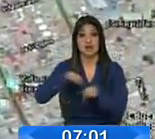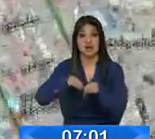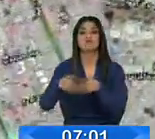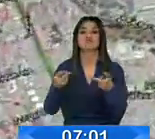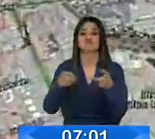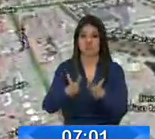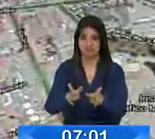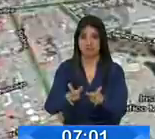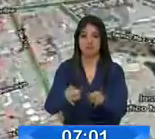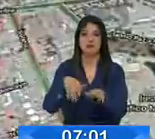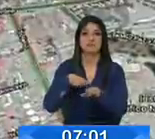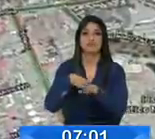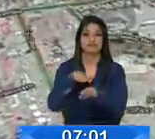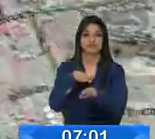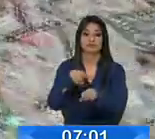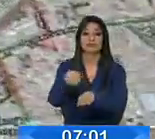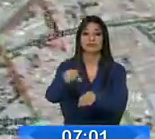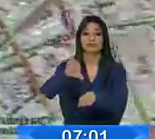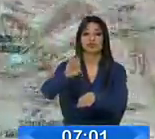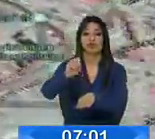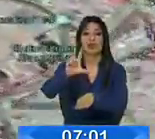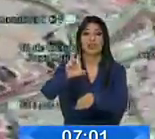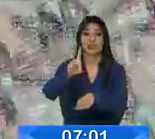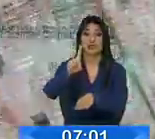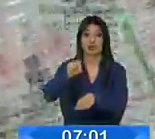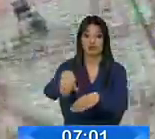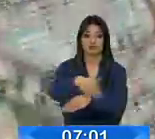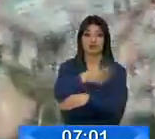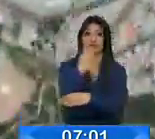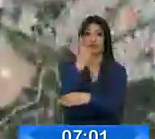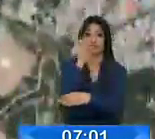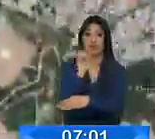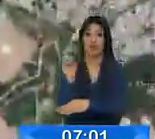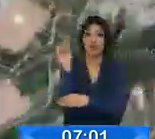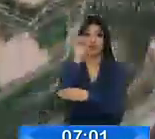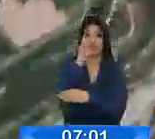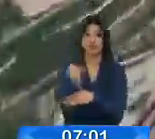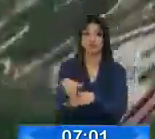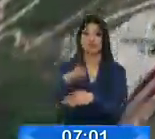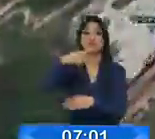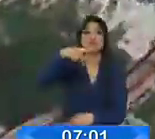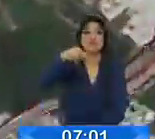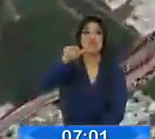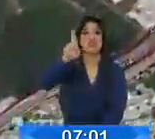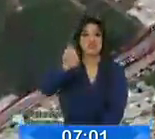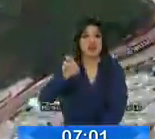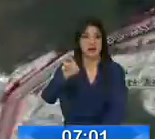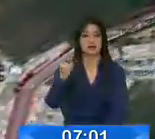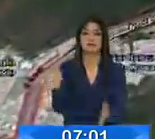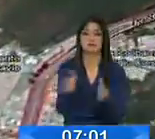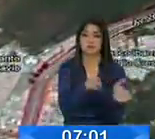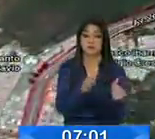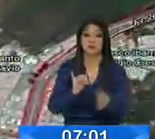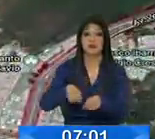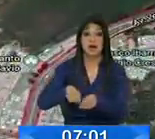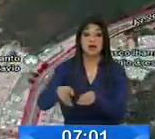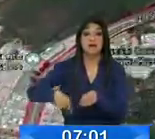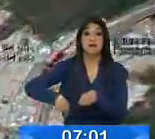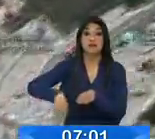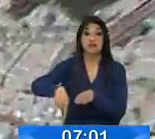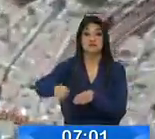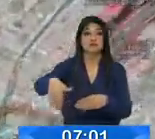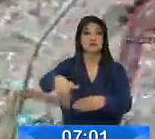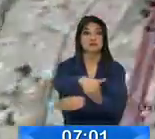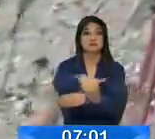está con tráfico, va hacia la Toledo, va hacia la 12 de octubre y también la Patria. Si le seguimos a la José María Velasco Ibarra, vemos